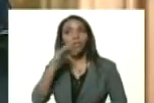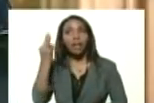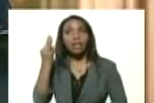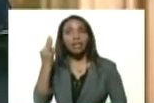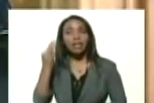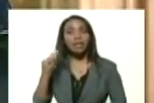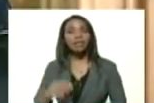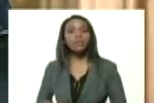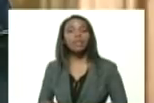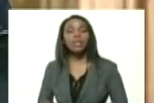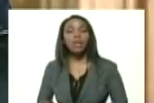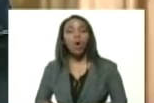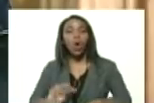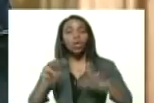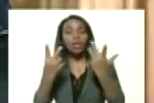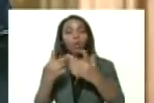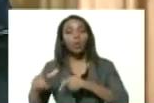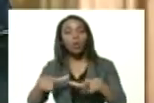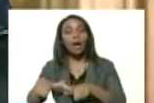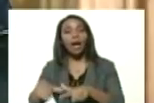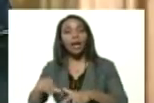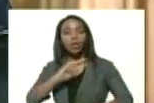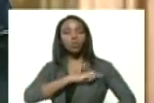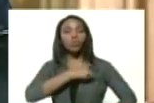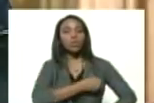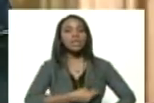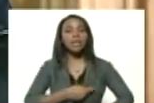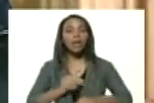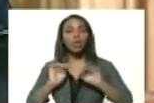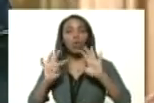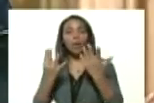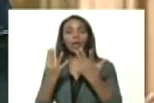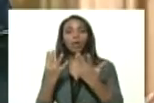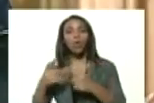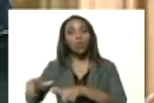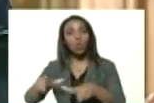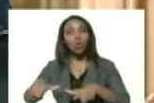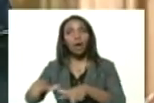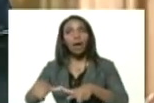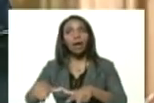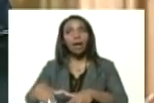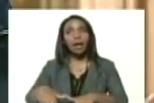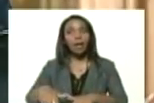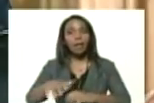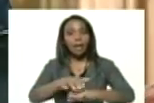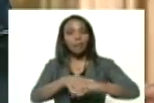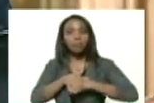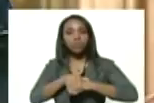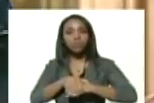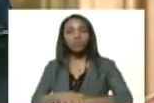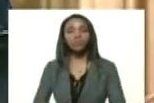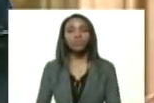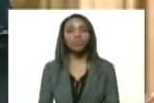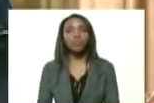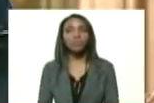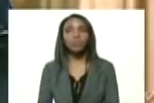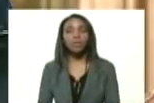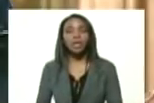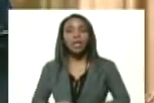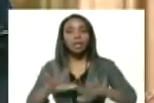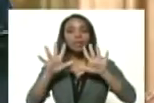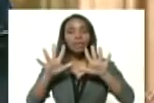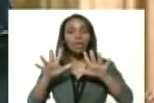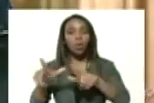en octavo lugar suiza en noveno lugar el reino unido- décimo lugar